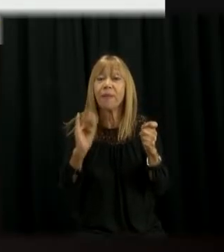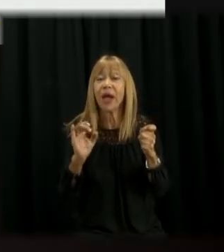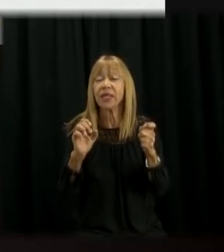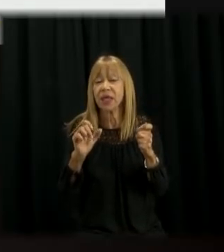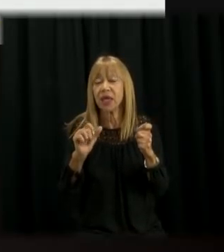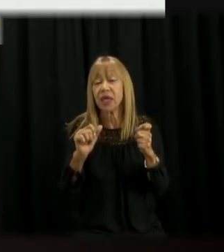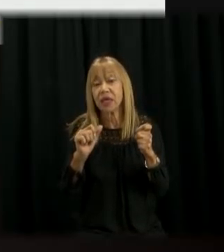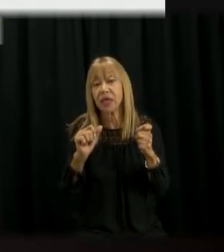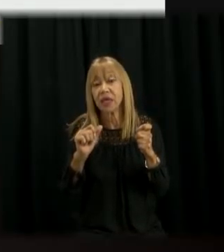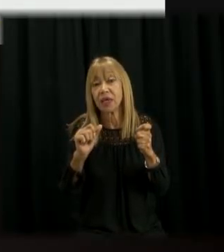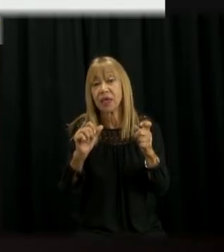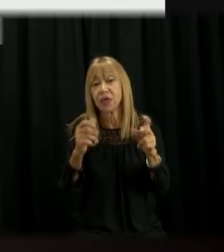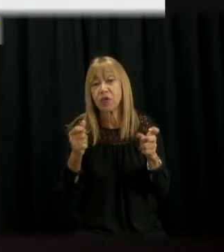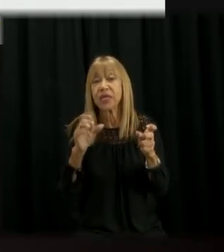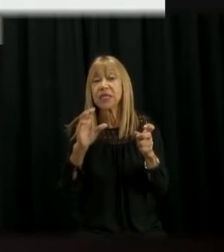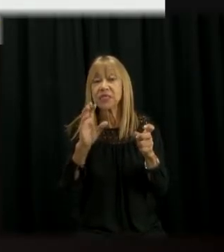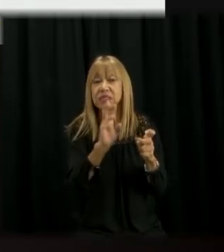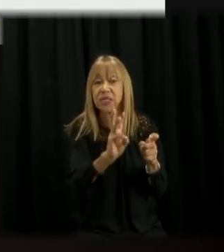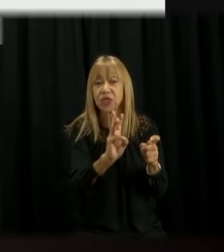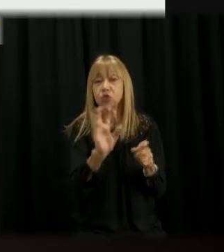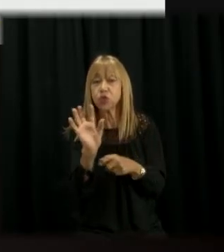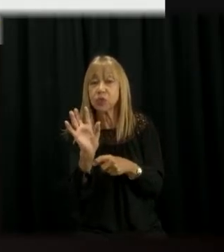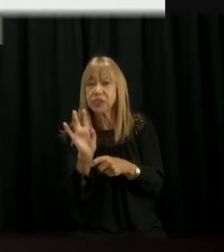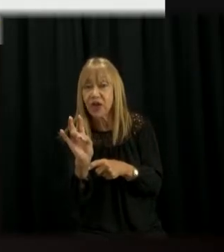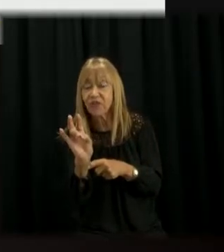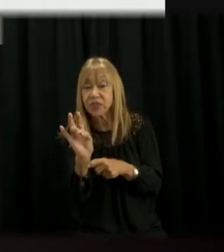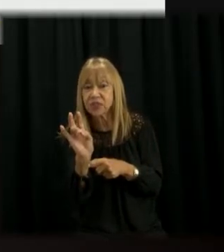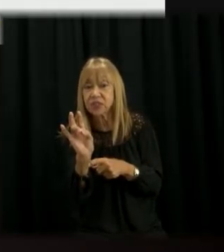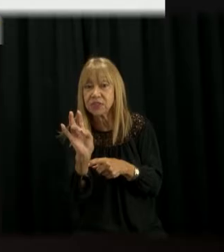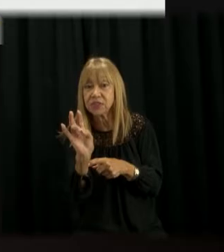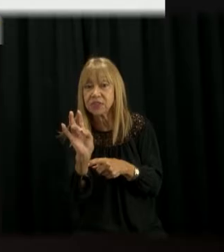regulamentados por la emisión de 6 a 7